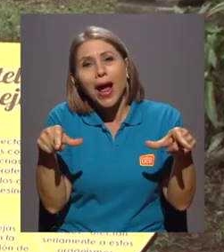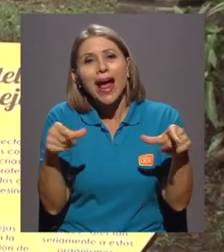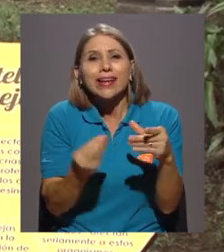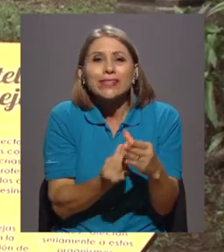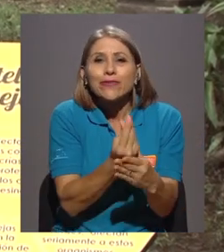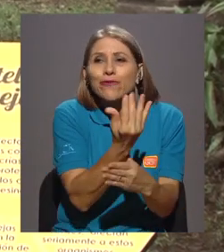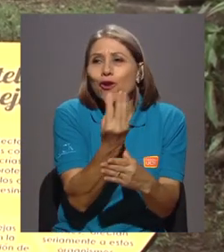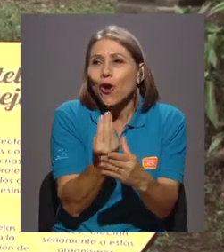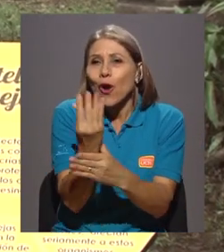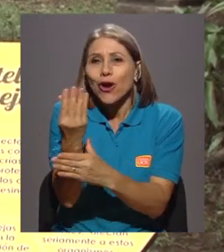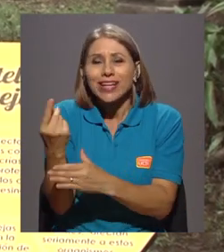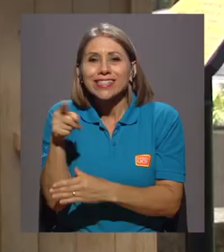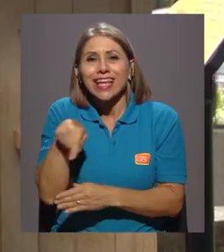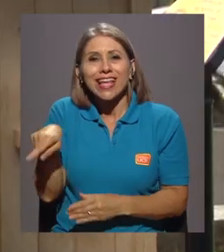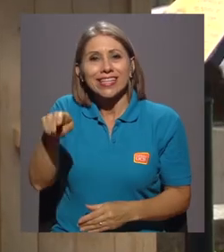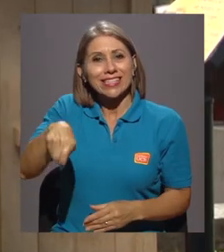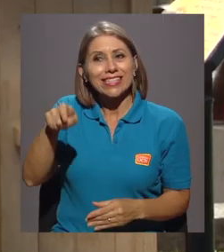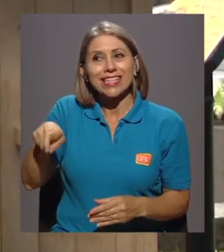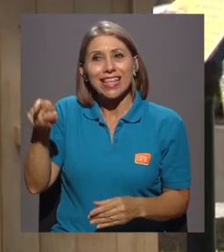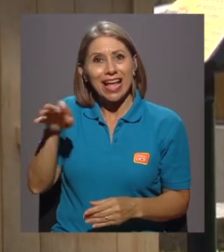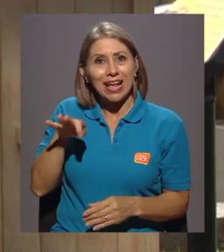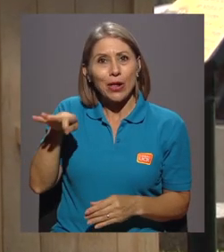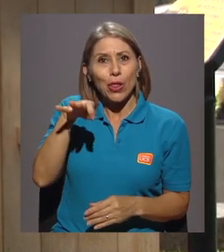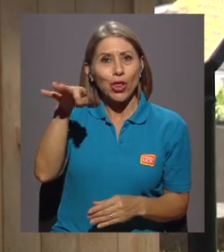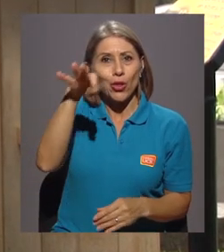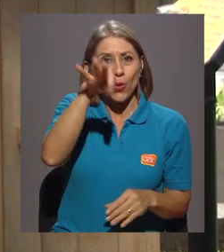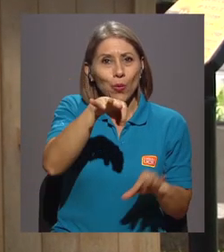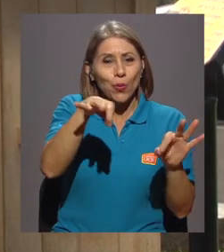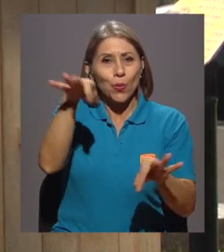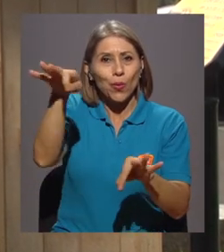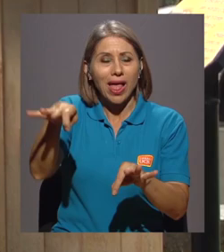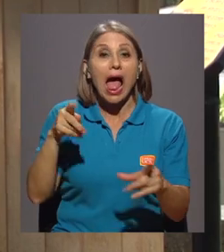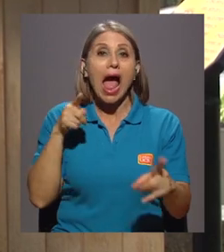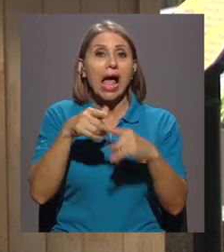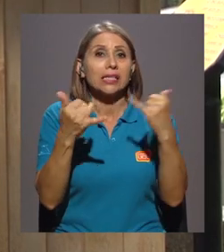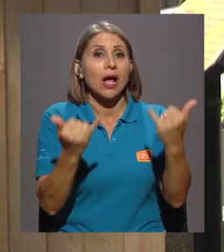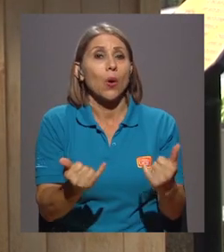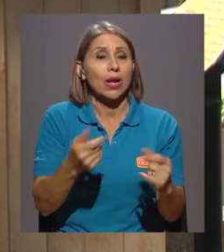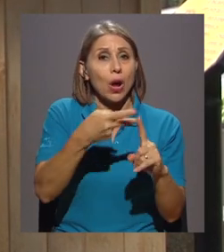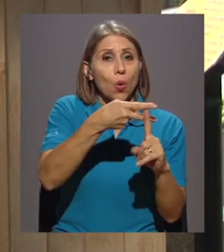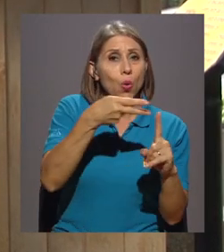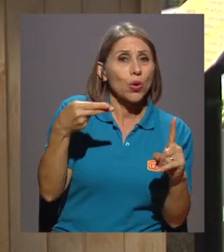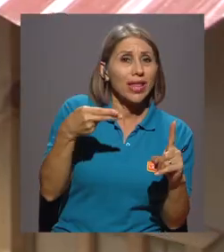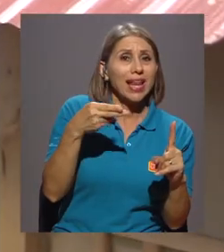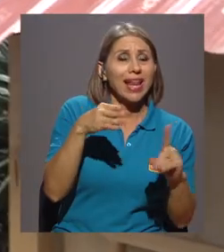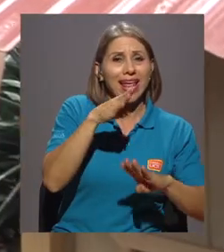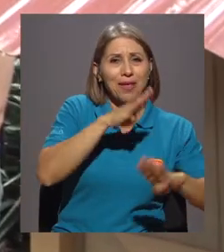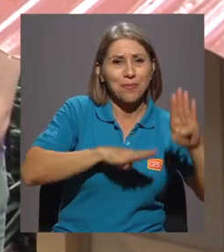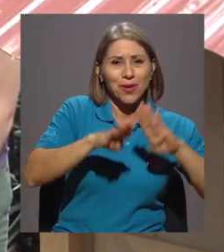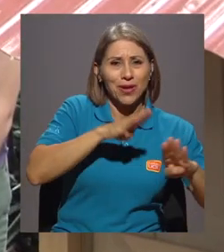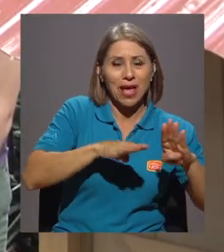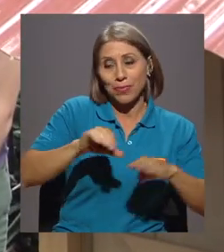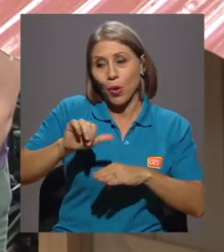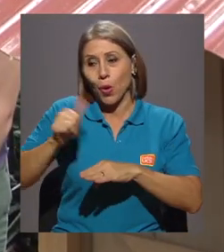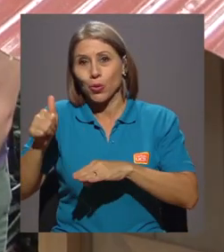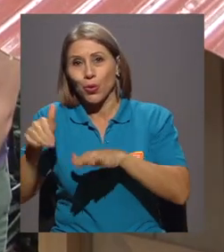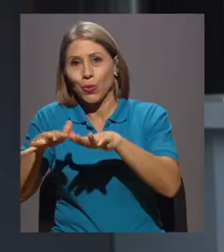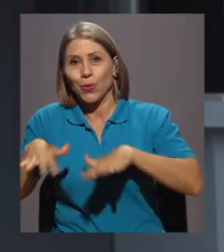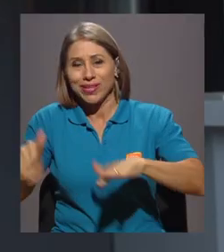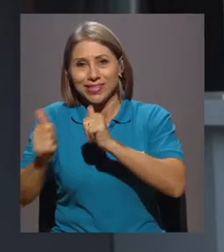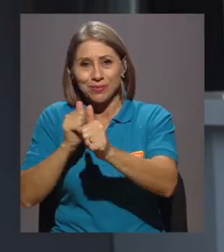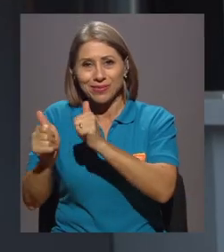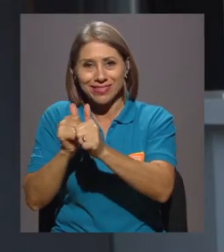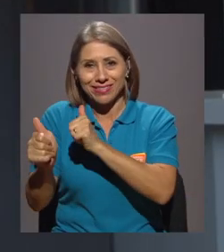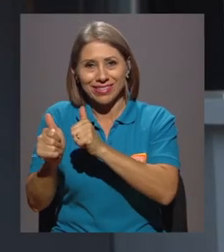su alimenticio. Hasta ahora se ha instalado un hotel en biología y otro en las instalaciones deportivas.